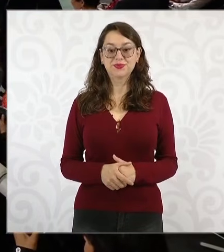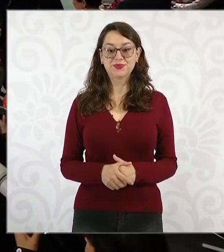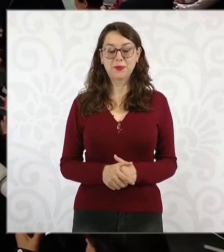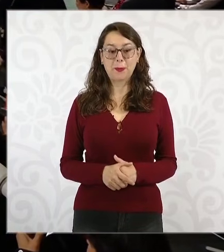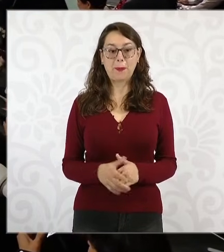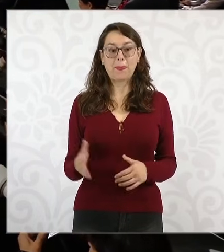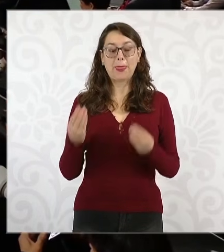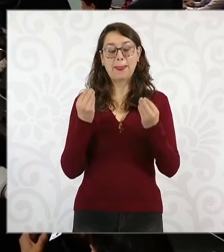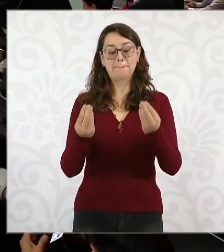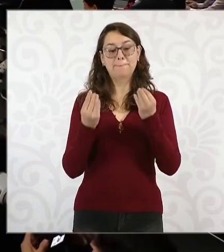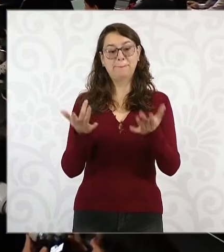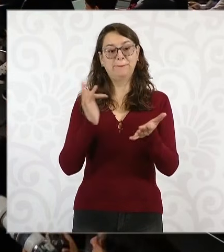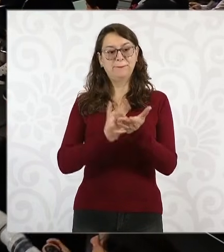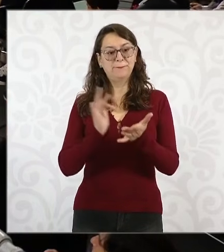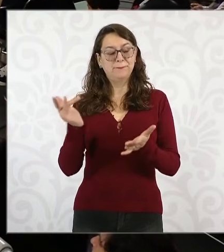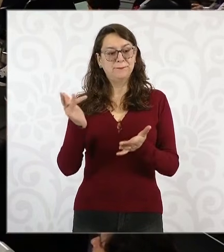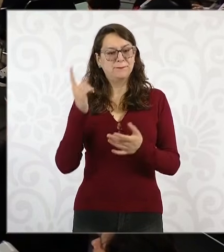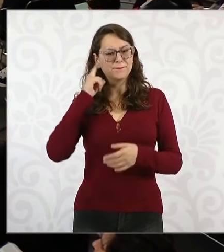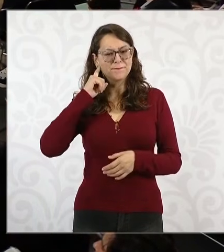Muchas gracias.